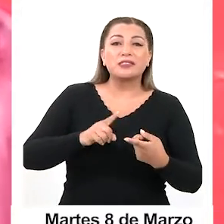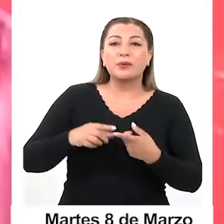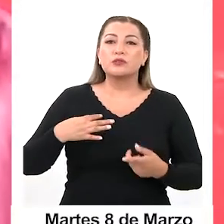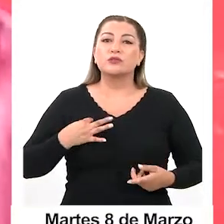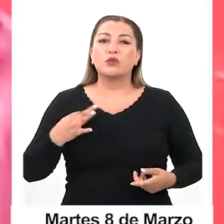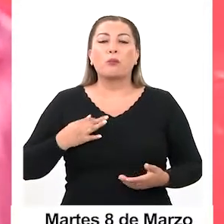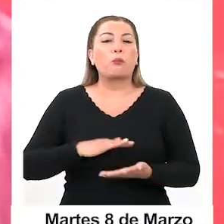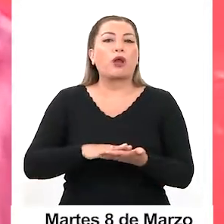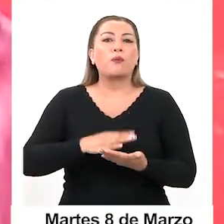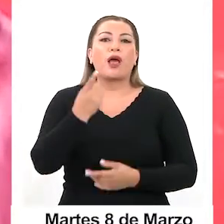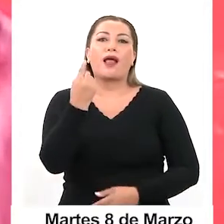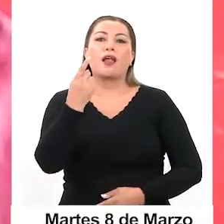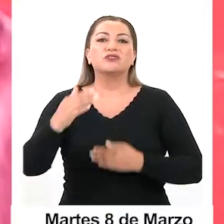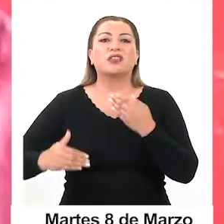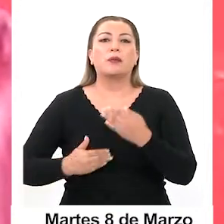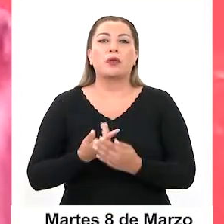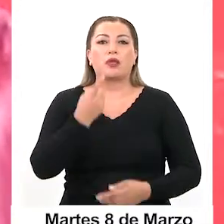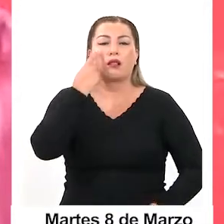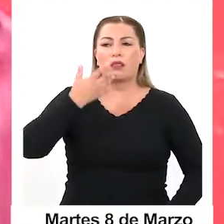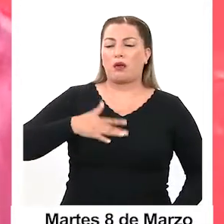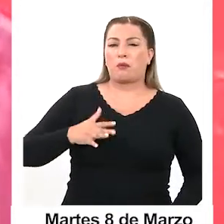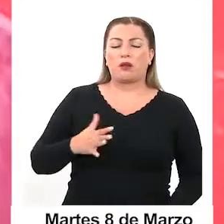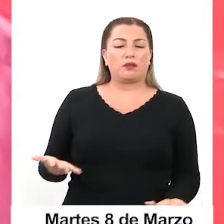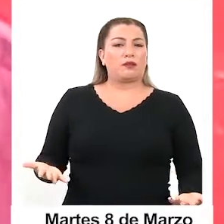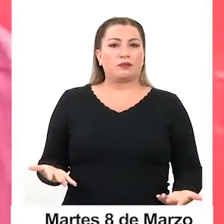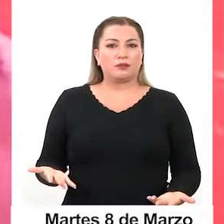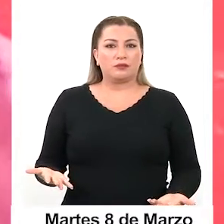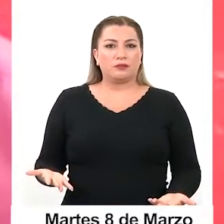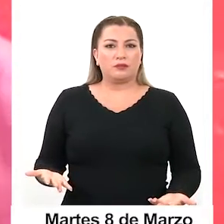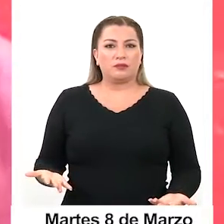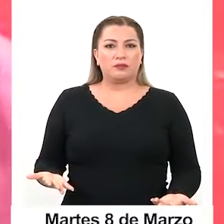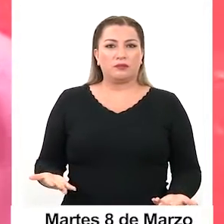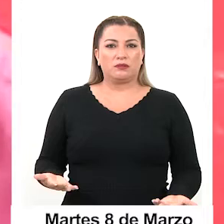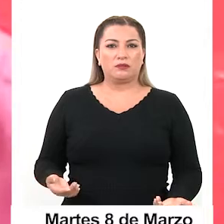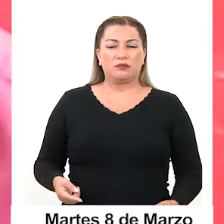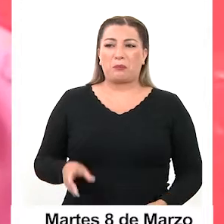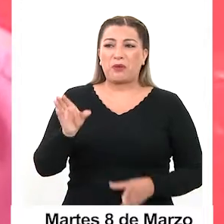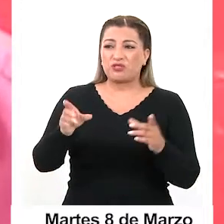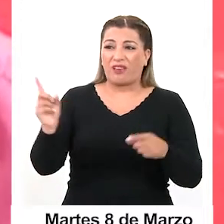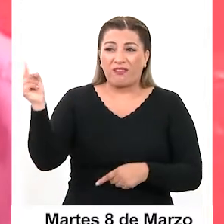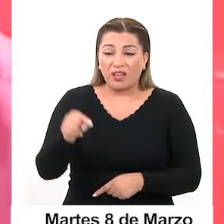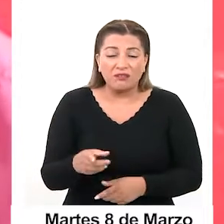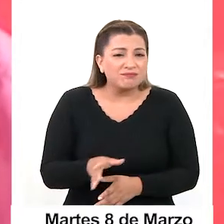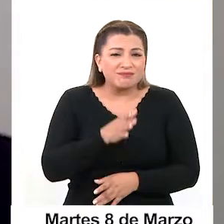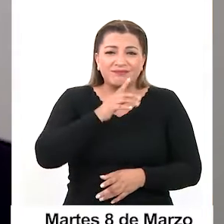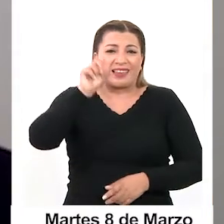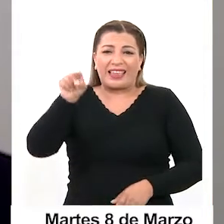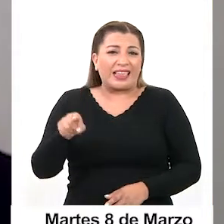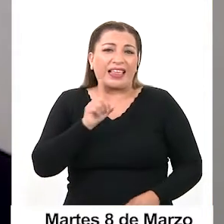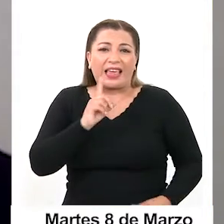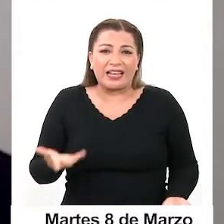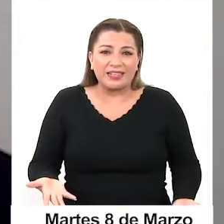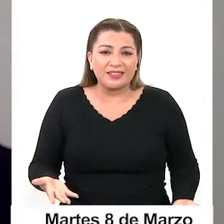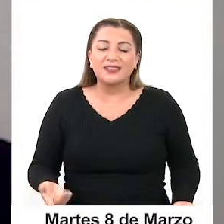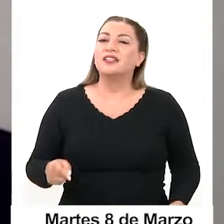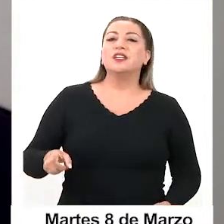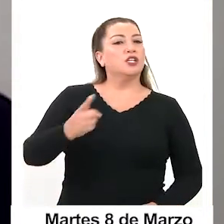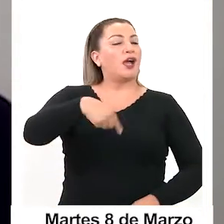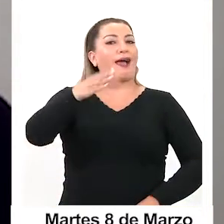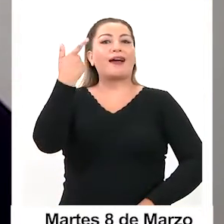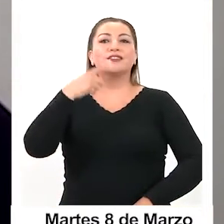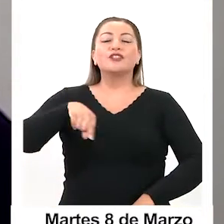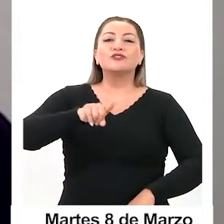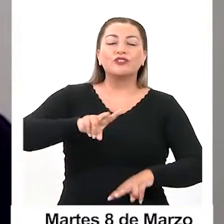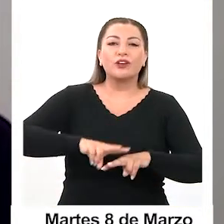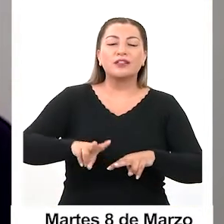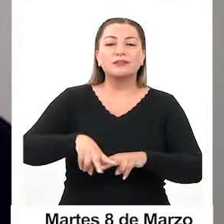oye, a las 11 de la mañana el día martes, tal día. ¿Quién va a ir, Imposible. digamos? Imposible. Bueno, por eso nosotros hacíamos diálogo